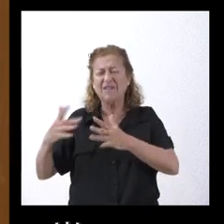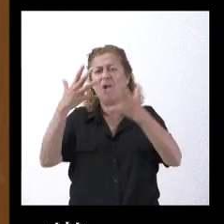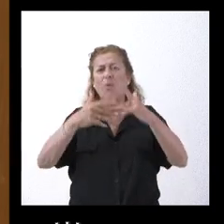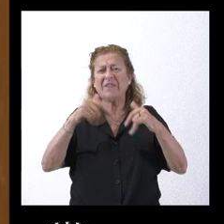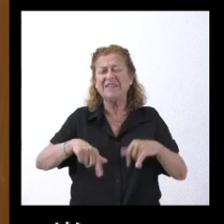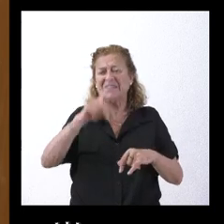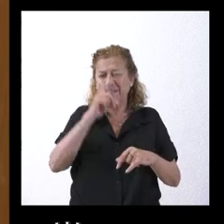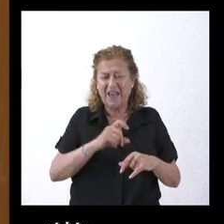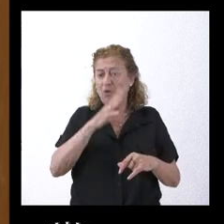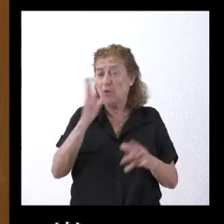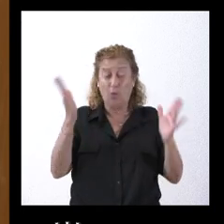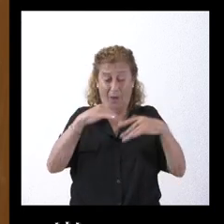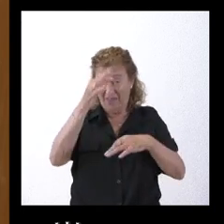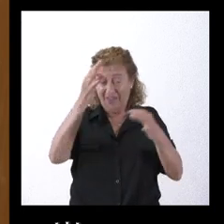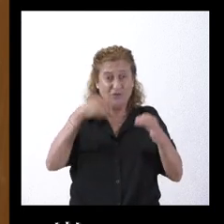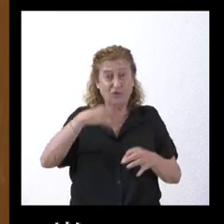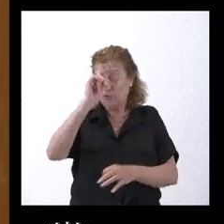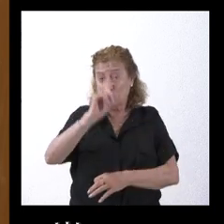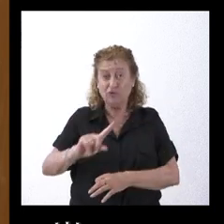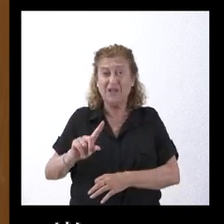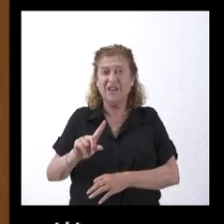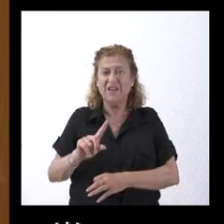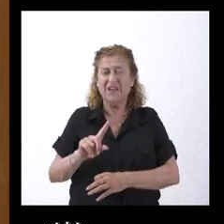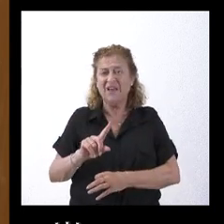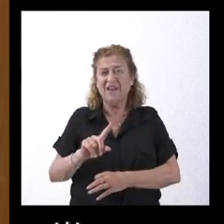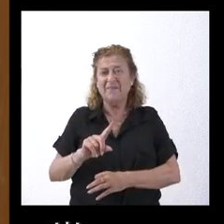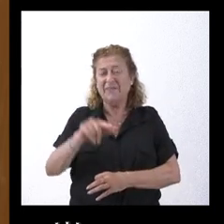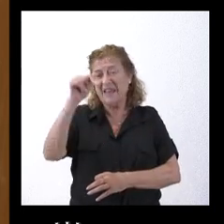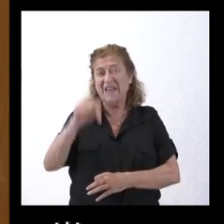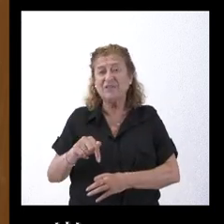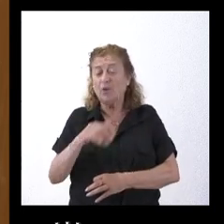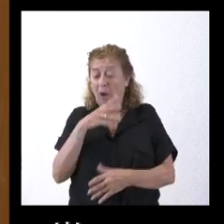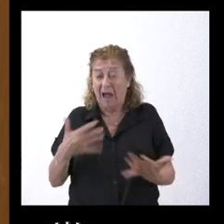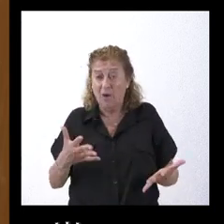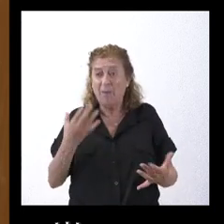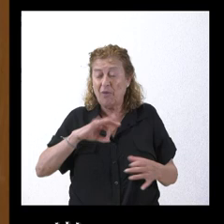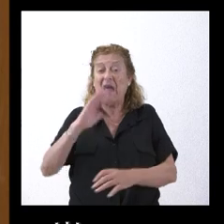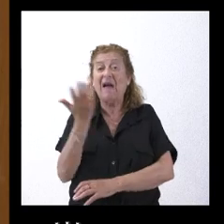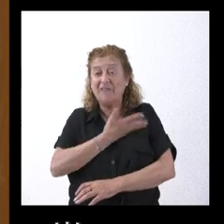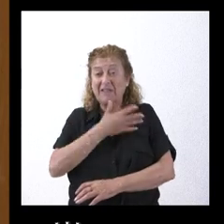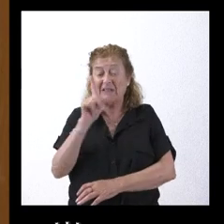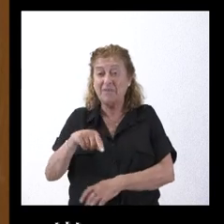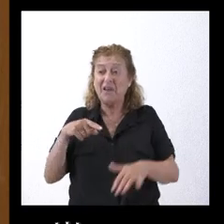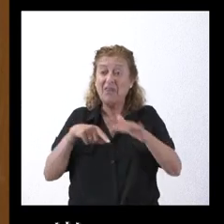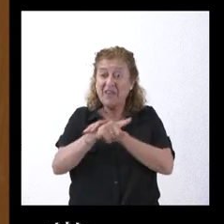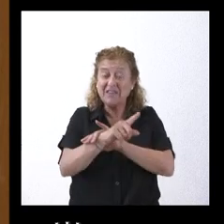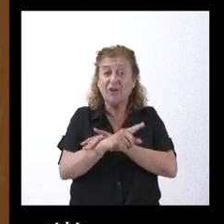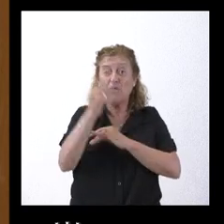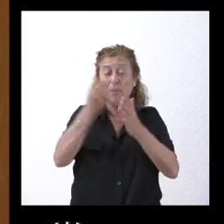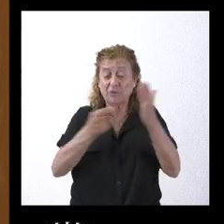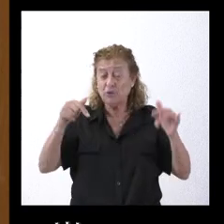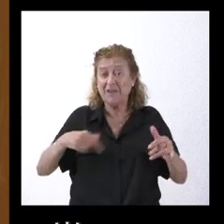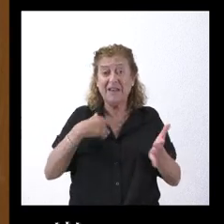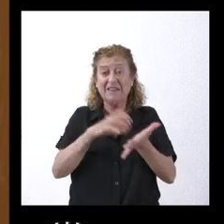año porque no tenían esos datos. No sé si esto que ha ocurrido en el Congreso puede afectar al desarrollo que está teniendo el presupuesto aquí en la